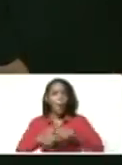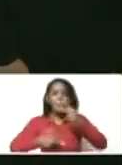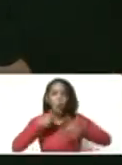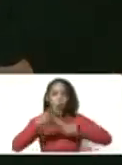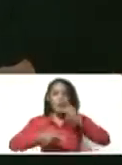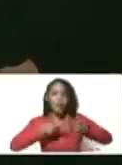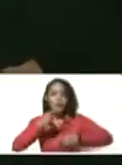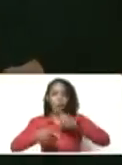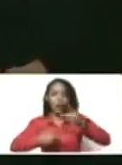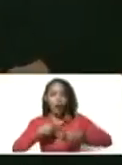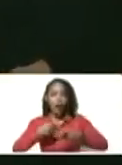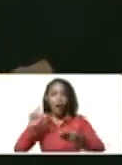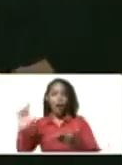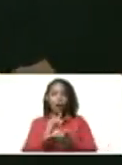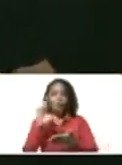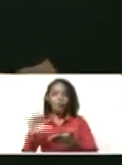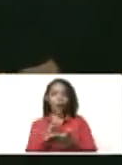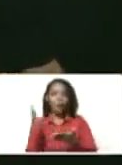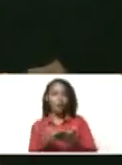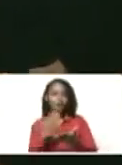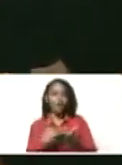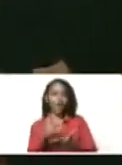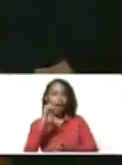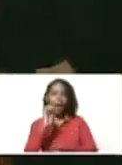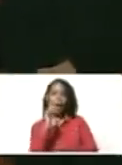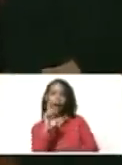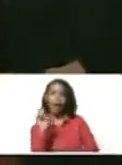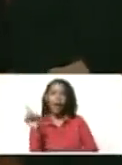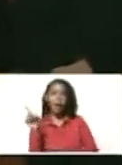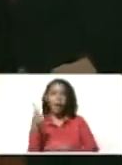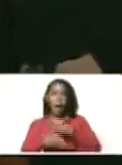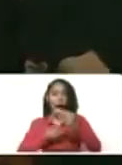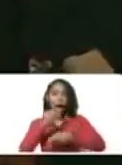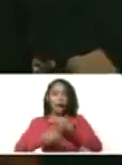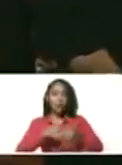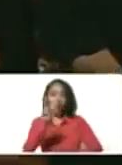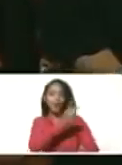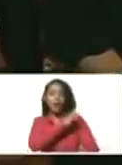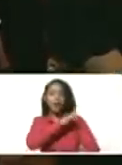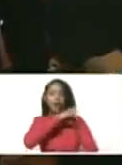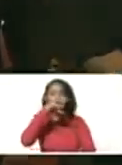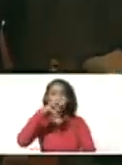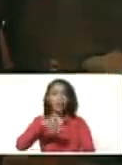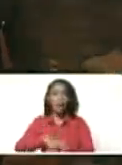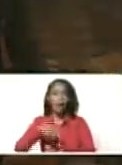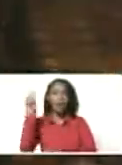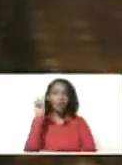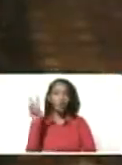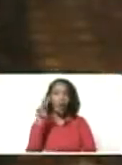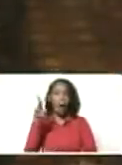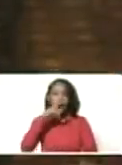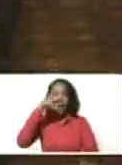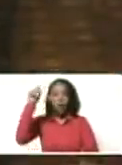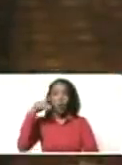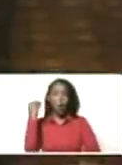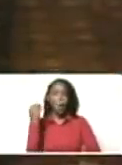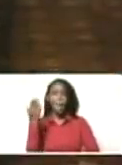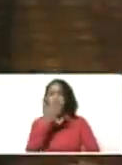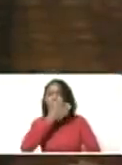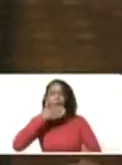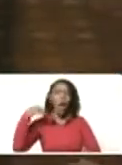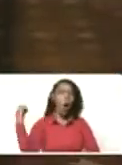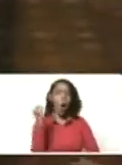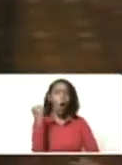política, la obra literaria de Earle Herrera, a quien ha considerado el jefe de Estado venezolano Nicolás Maduro como el mejor